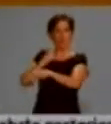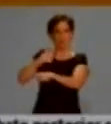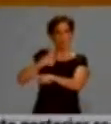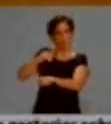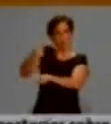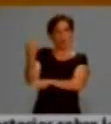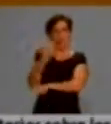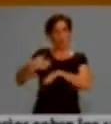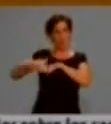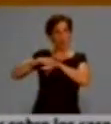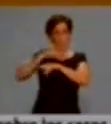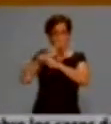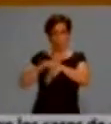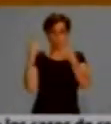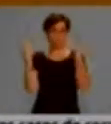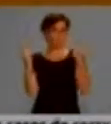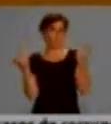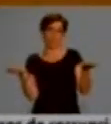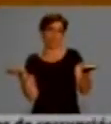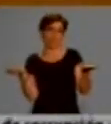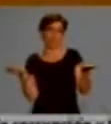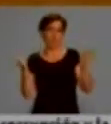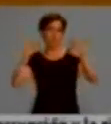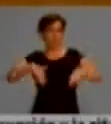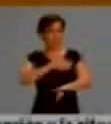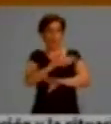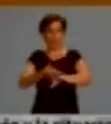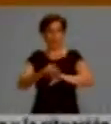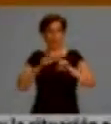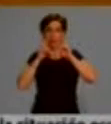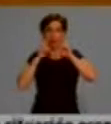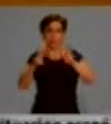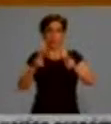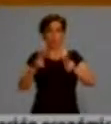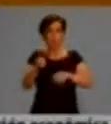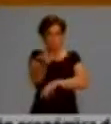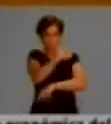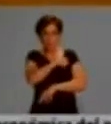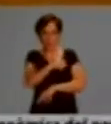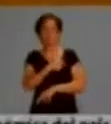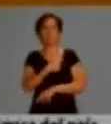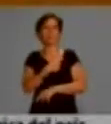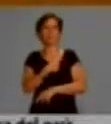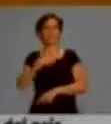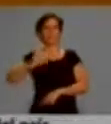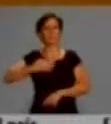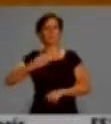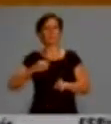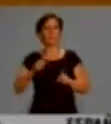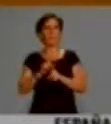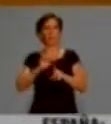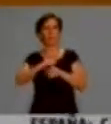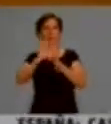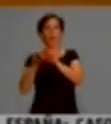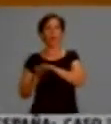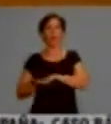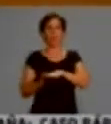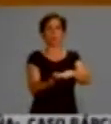disculpas. Visto lo visto, ustedes tenían muy buenas razones para celebrar con entusiasmo ese archivo